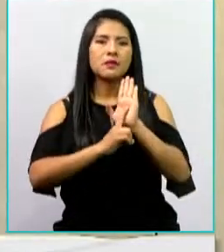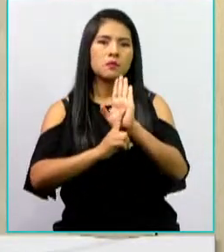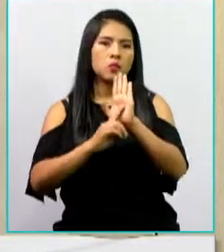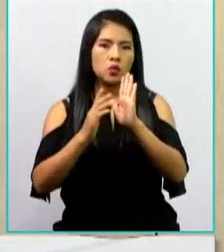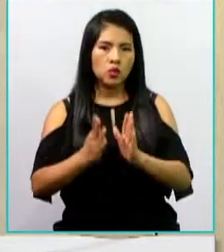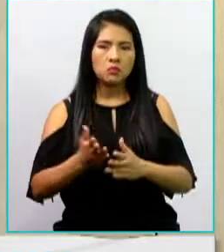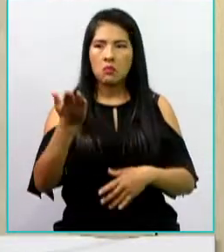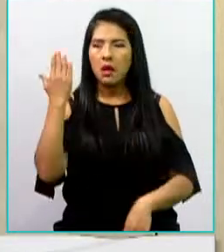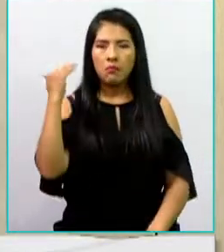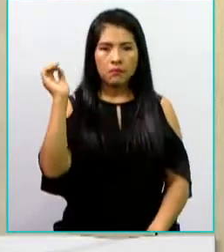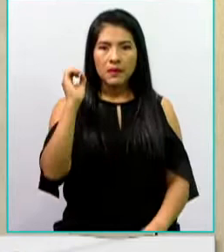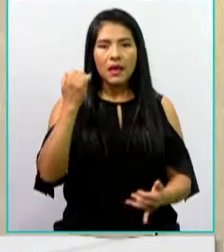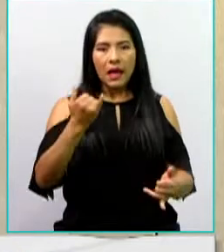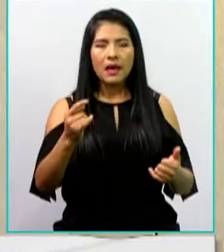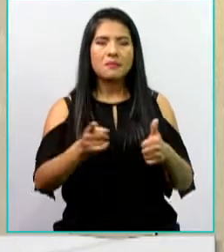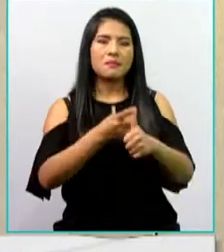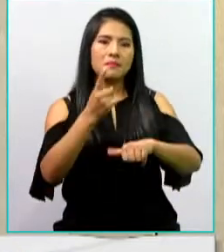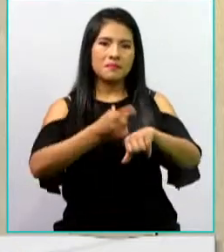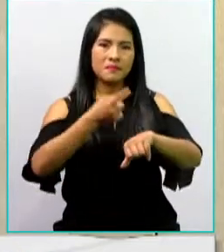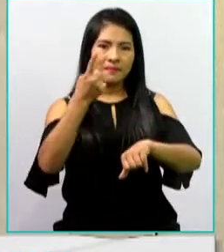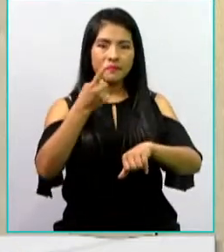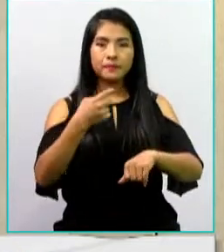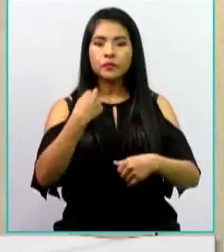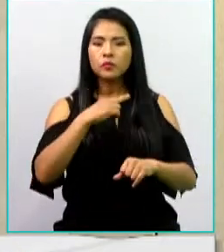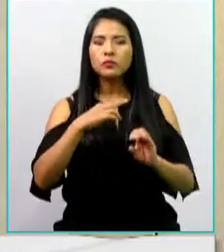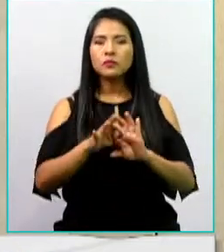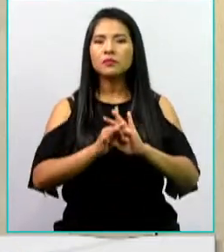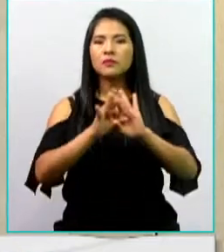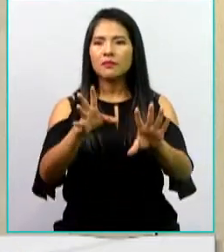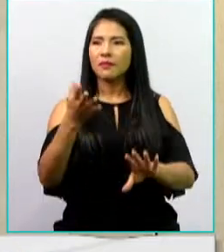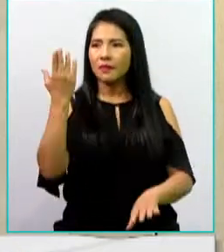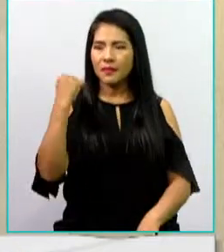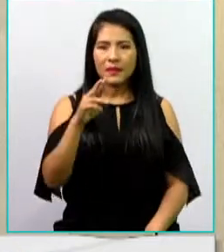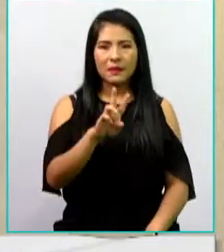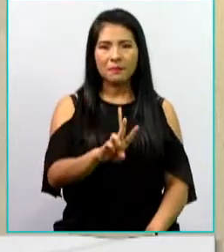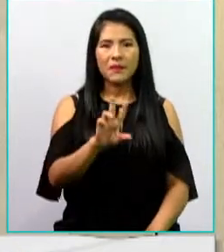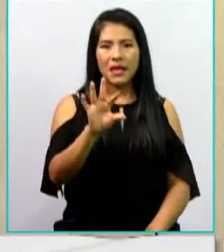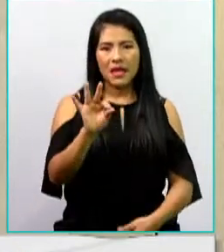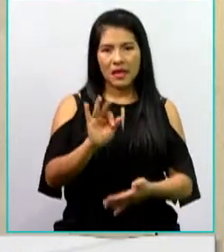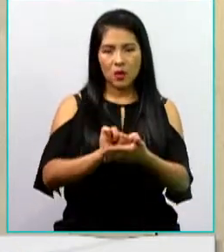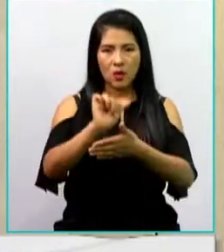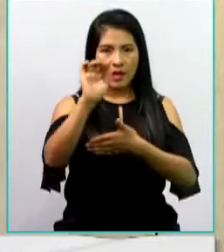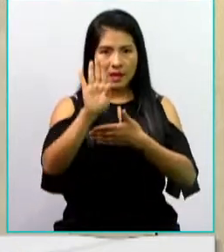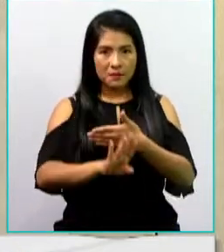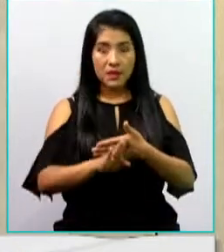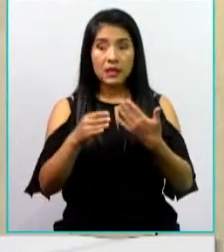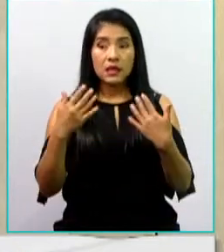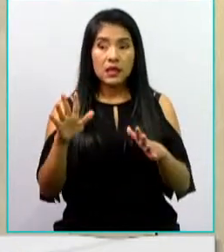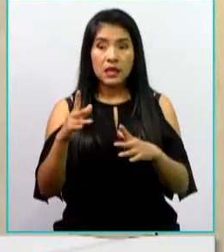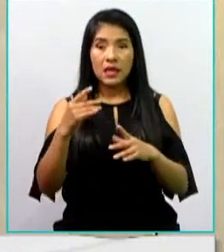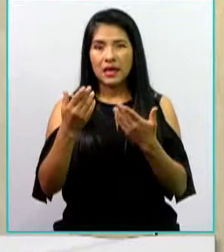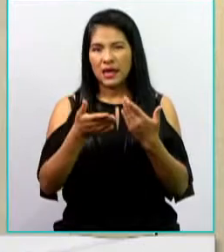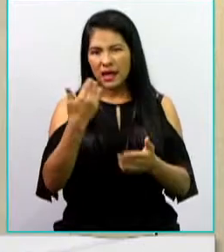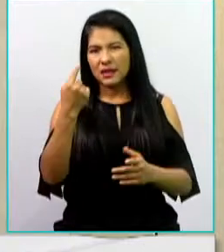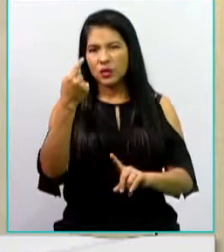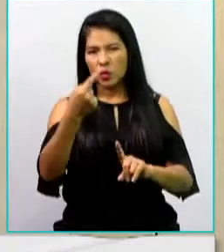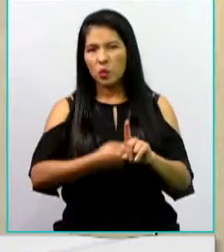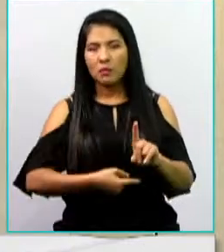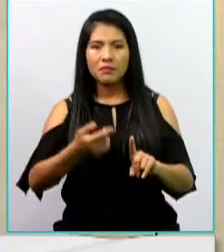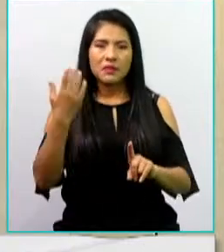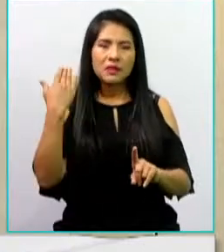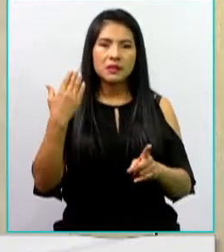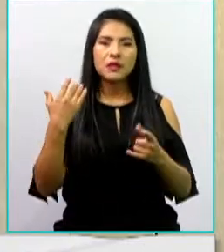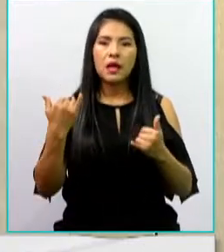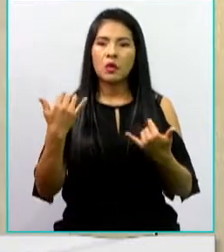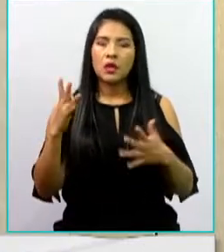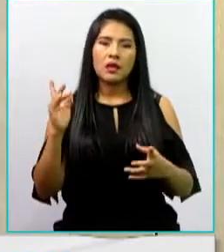por primera vez, por eso que lo inauguramos el 29 de abril y ya va a ser así un mes, entonces, a partir